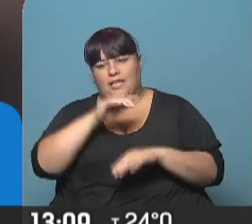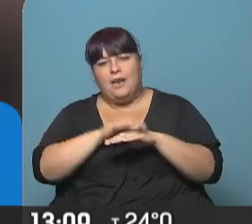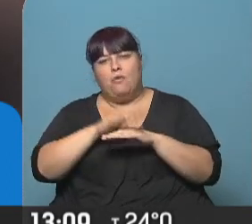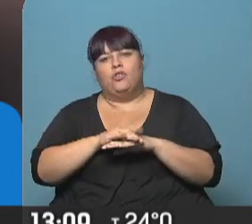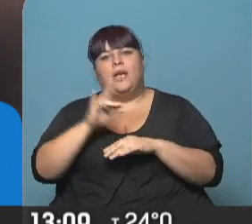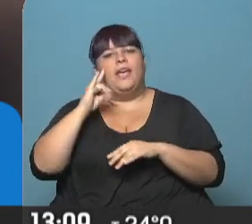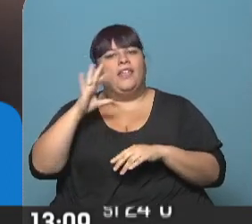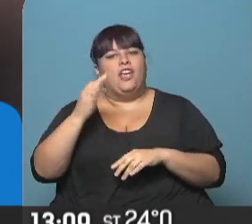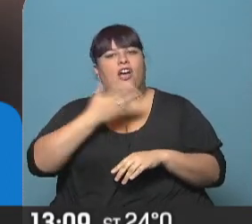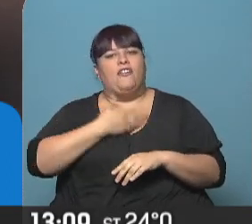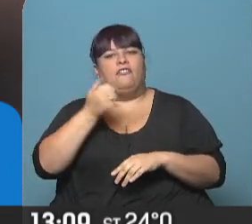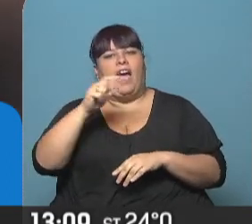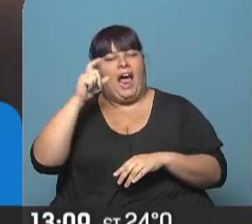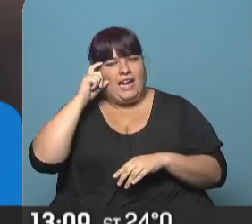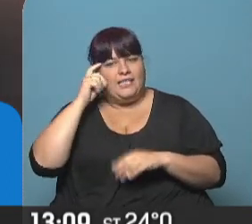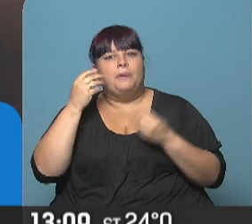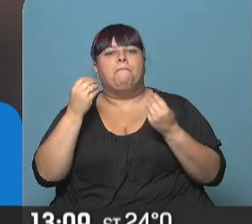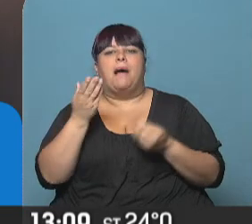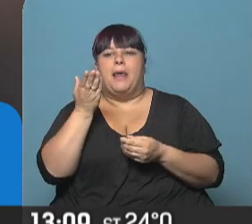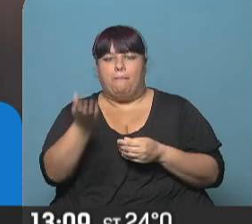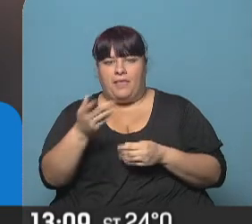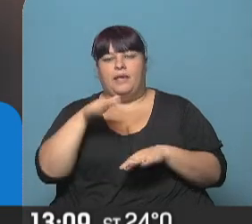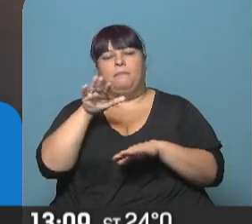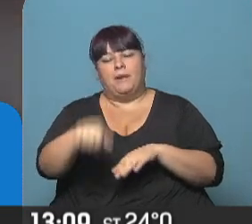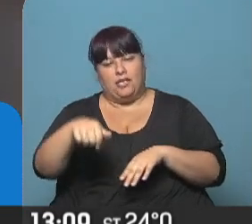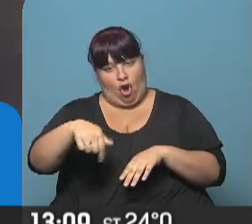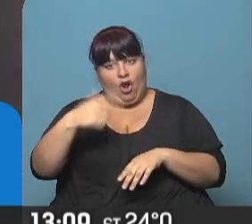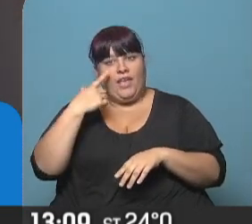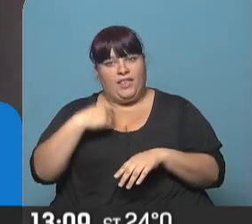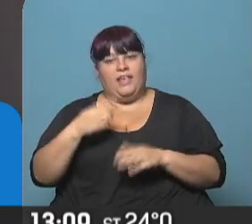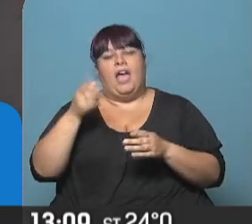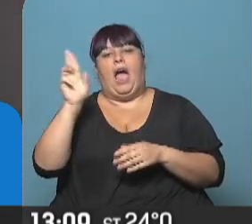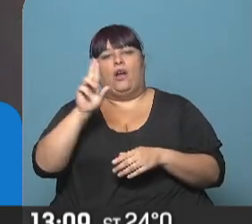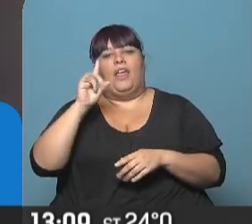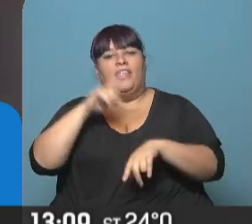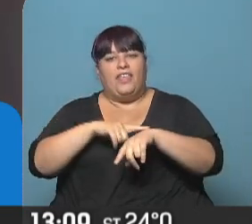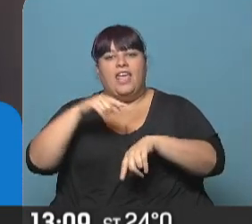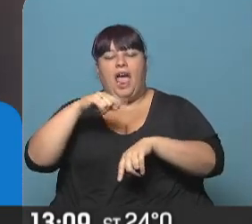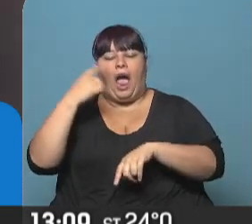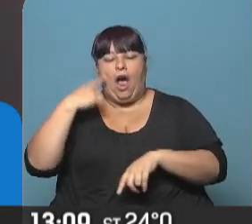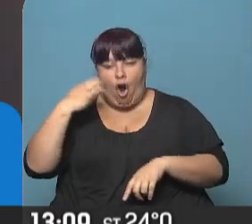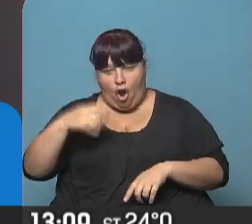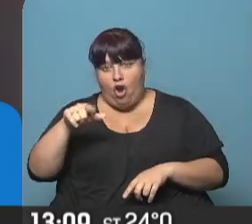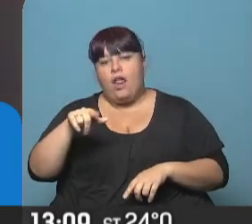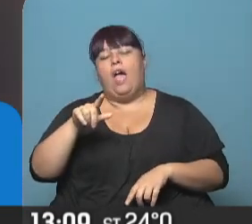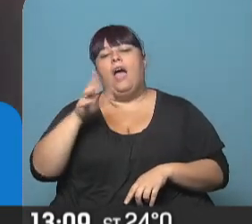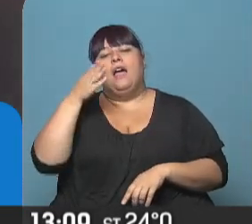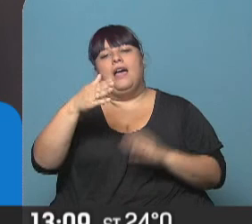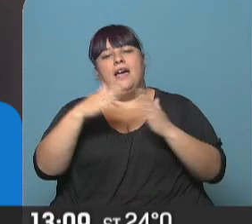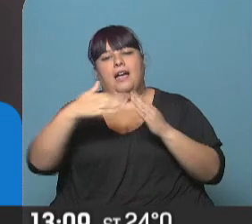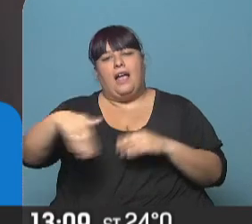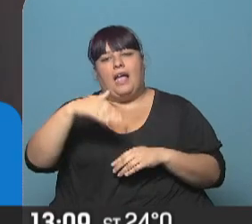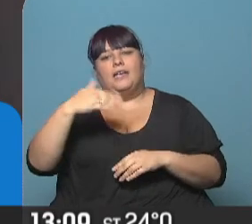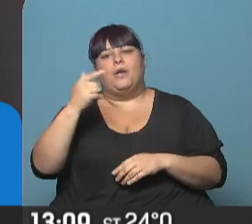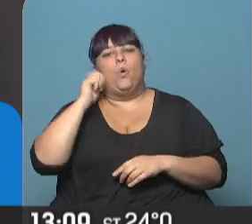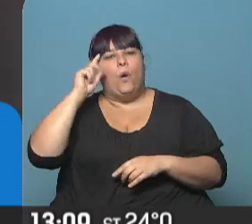doctor Diego F. Arce, a fin de solicitarle que proceda en el día de la fecha con habilitación de día y hora hábil al allanamiento del domicilio sito en la calle